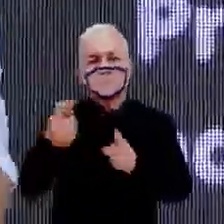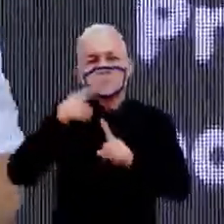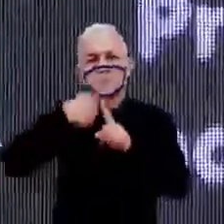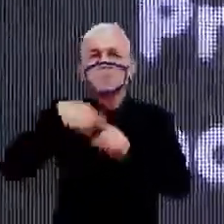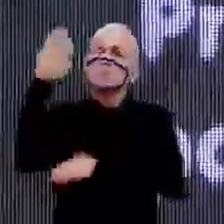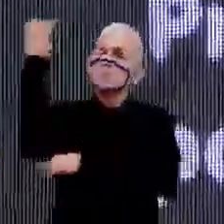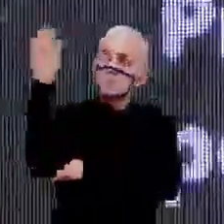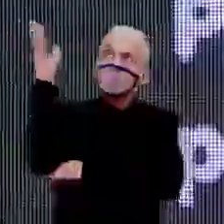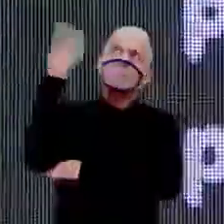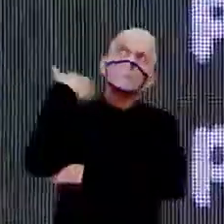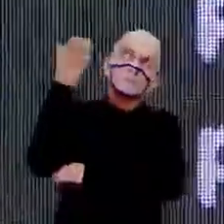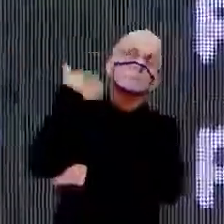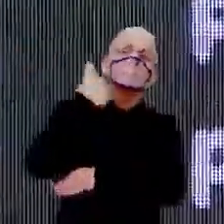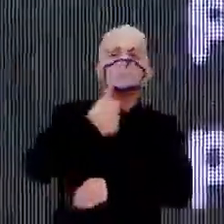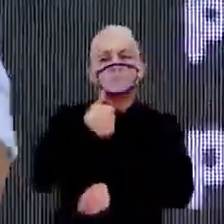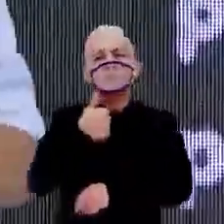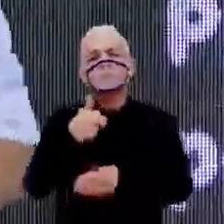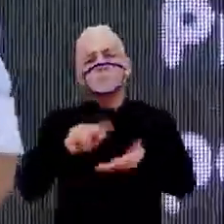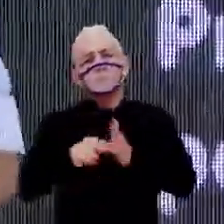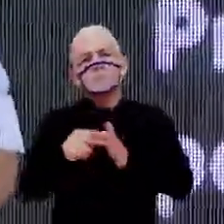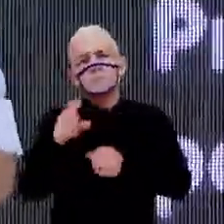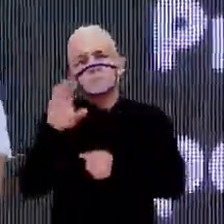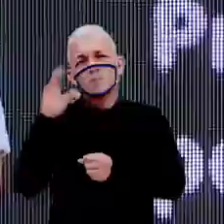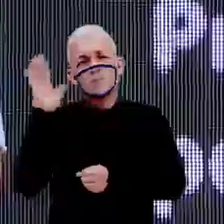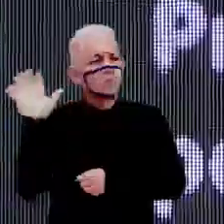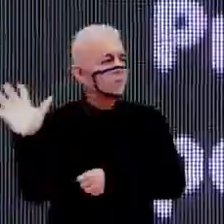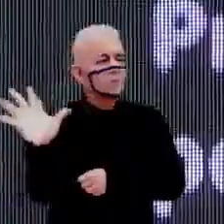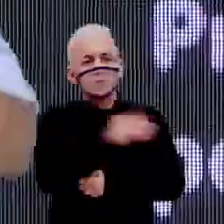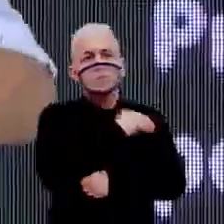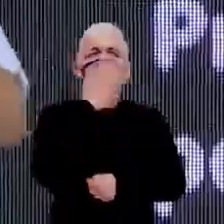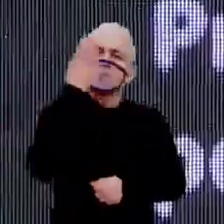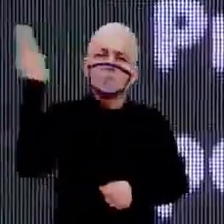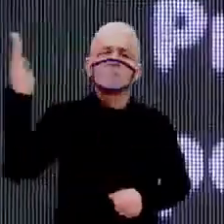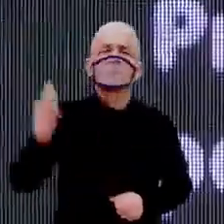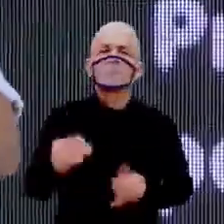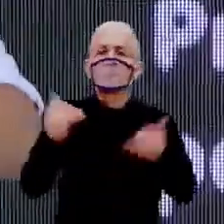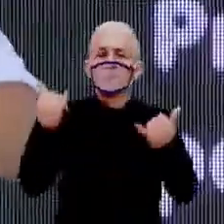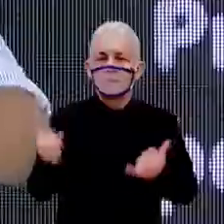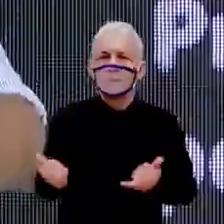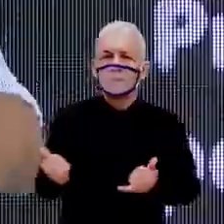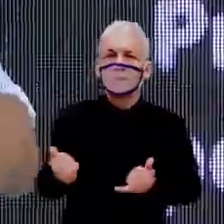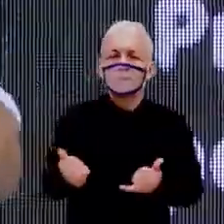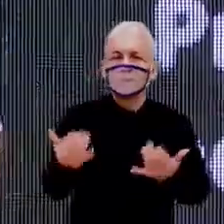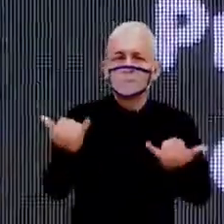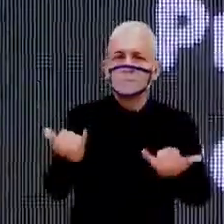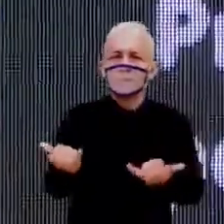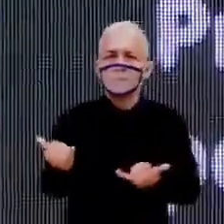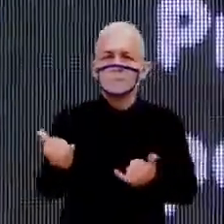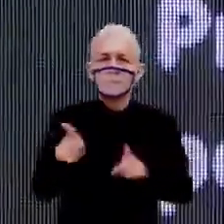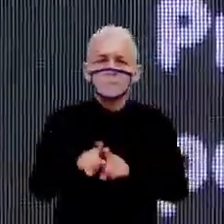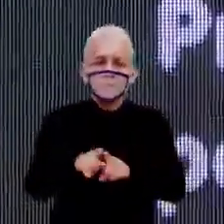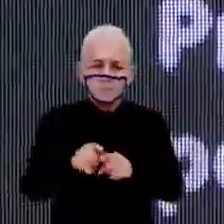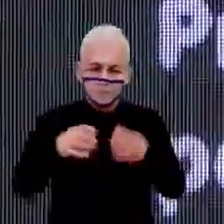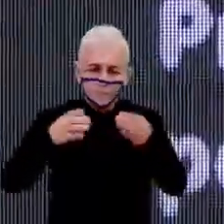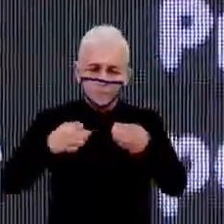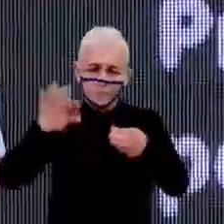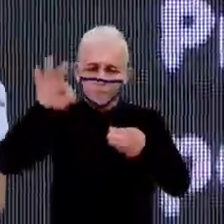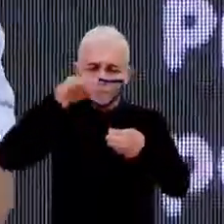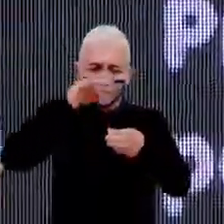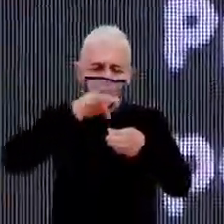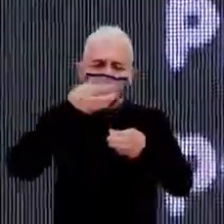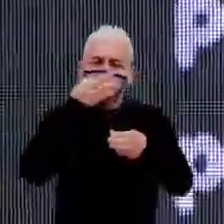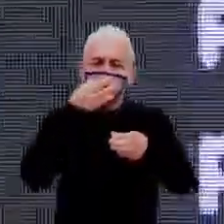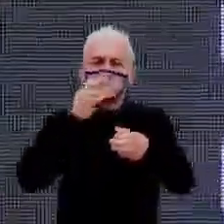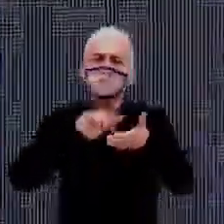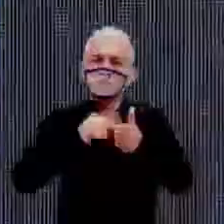y tipología para todos los barranquilleros. Hoy le damos o ponemos la cereza sobre el pastel, porque vamos a